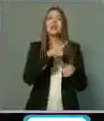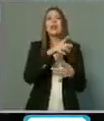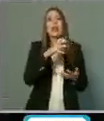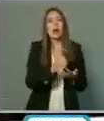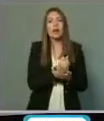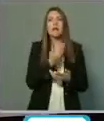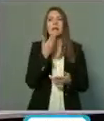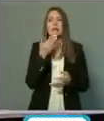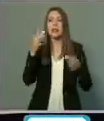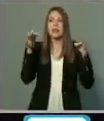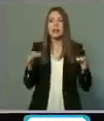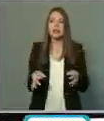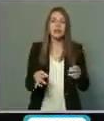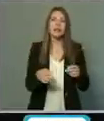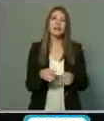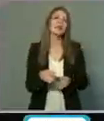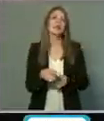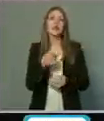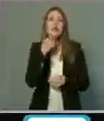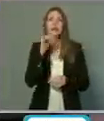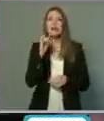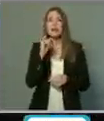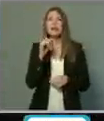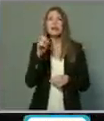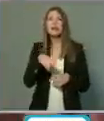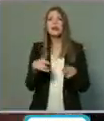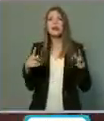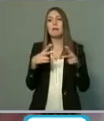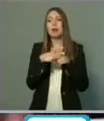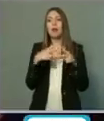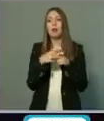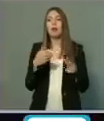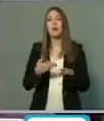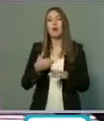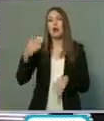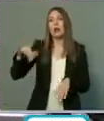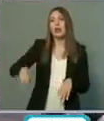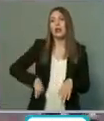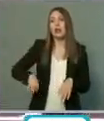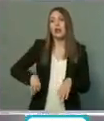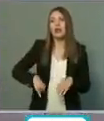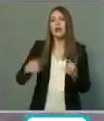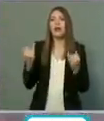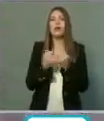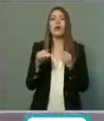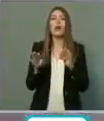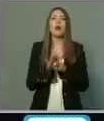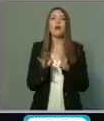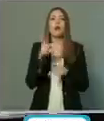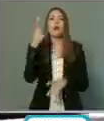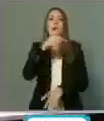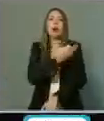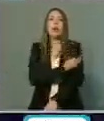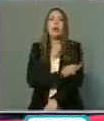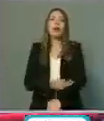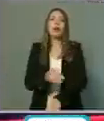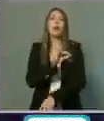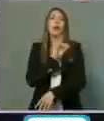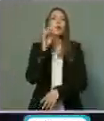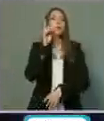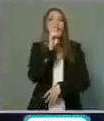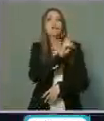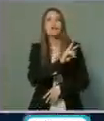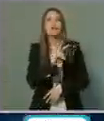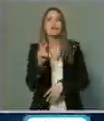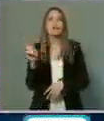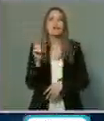Así es, o sea, sí, son duelos muy interesantes. Obviamente es un espectáculo familiar. Exacto. Para la familia, donde tiene mucho que